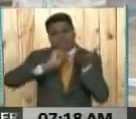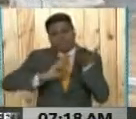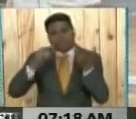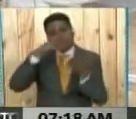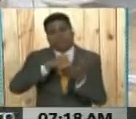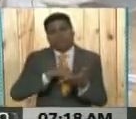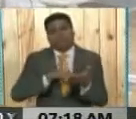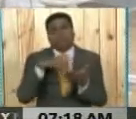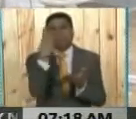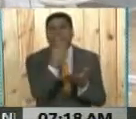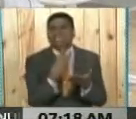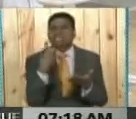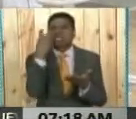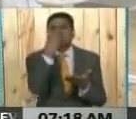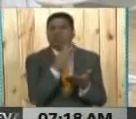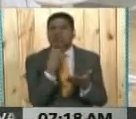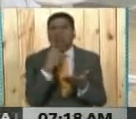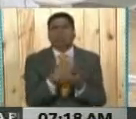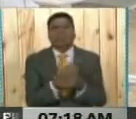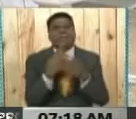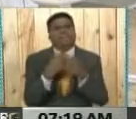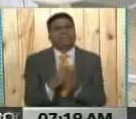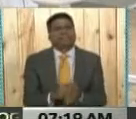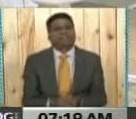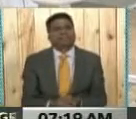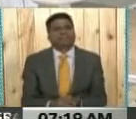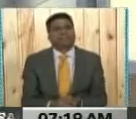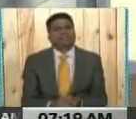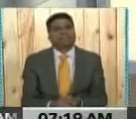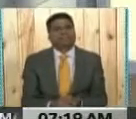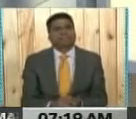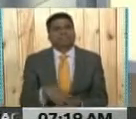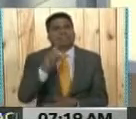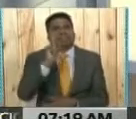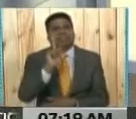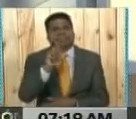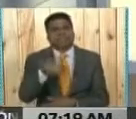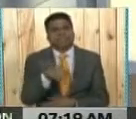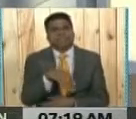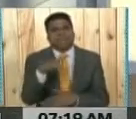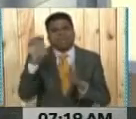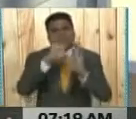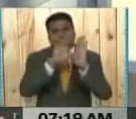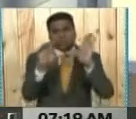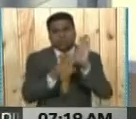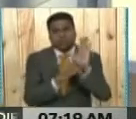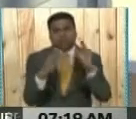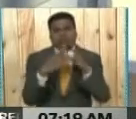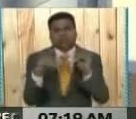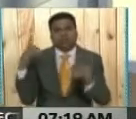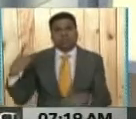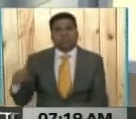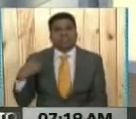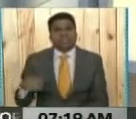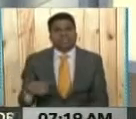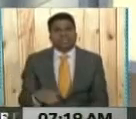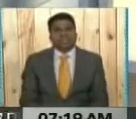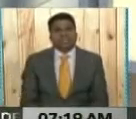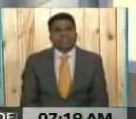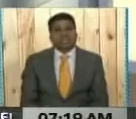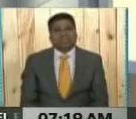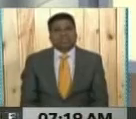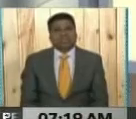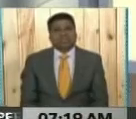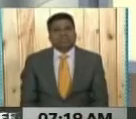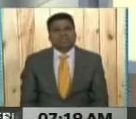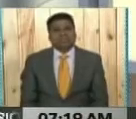que además la Constitución contempla artículos, derechos culturales de los venezolanos y las venezolanas. Y